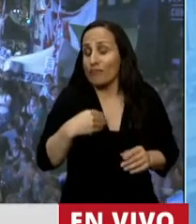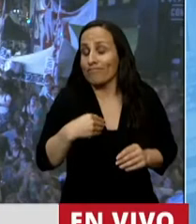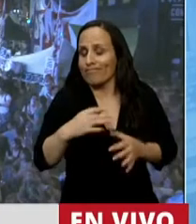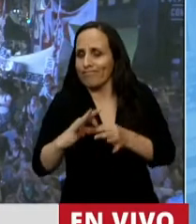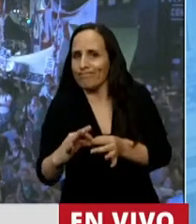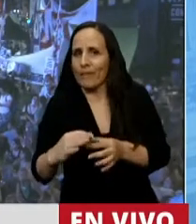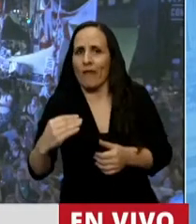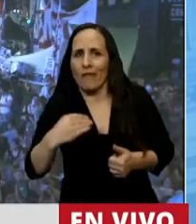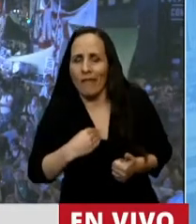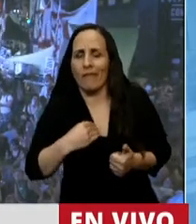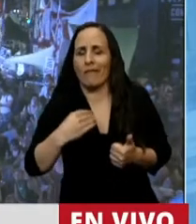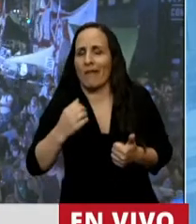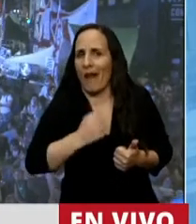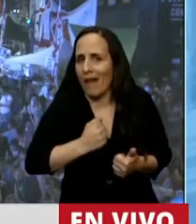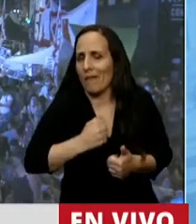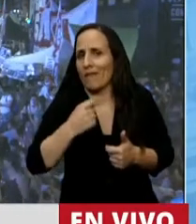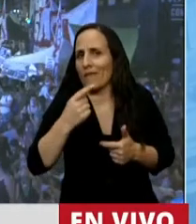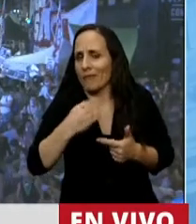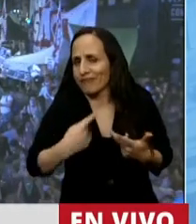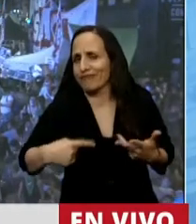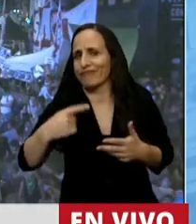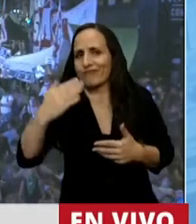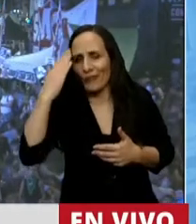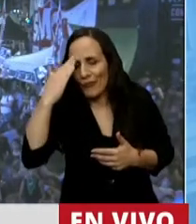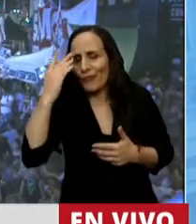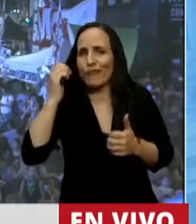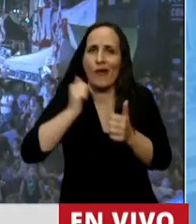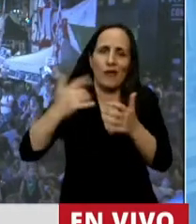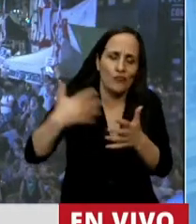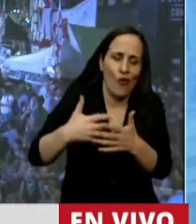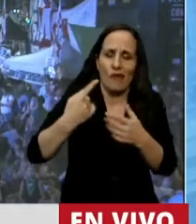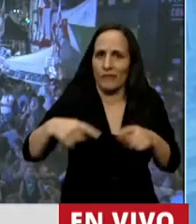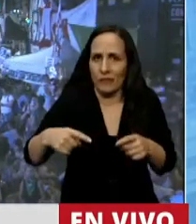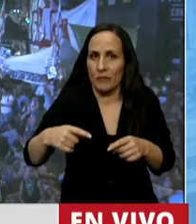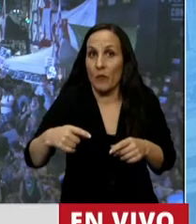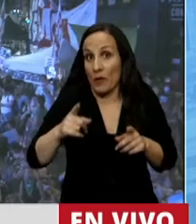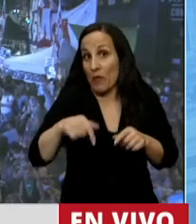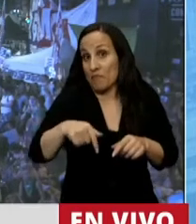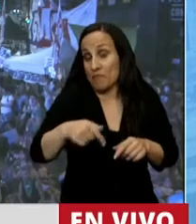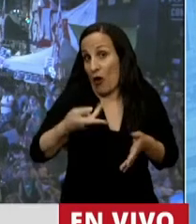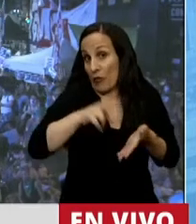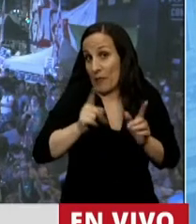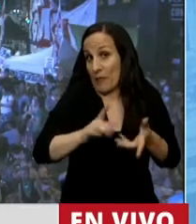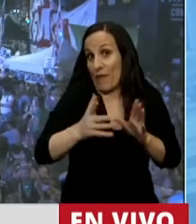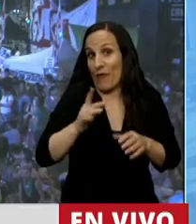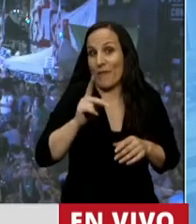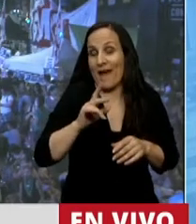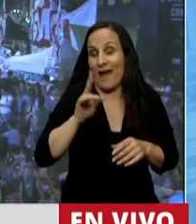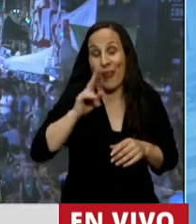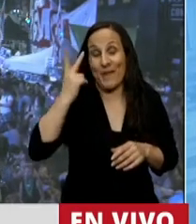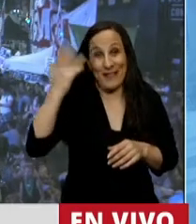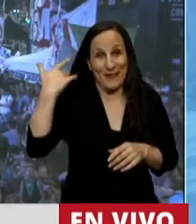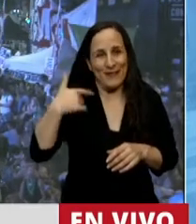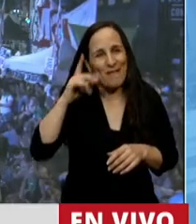cultura, con la familia, con su historia. Razón por la cual, una vez más, como lo hice en el año 2018, hoy miraba mi discurso de aquel